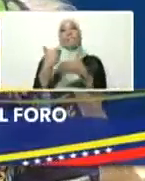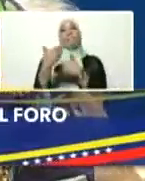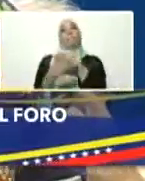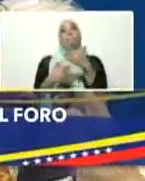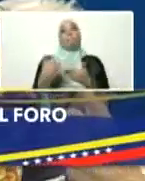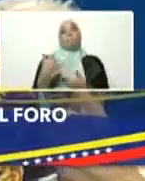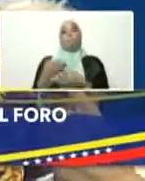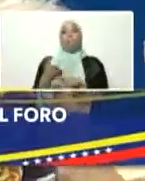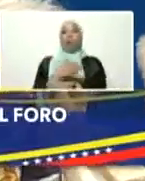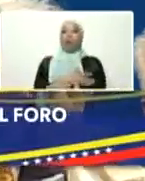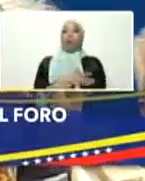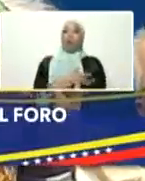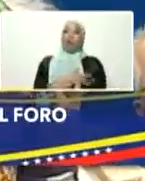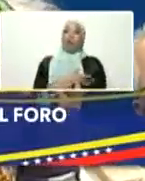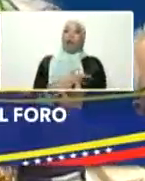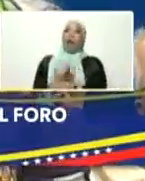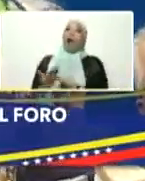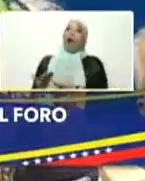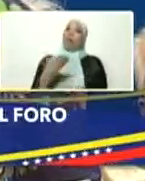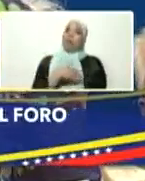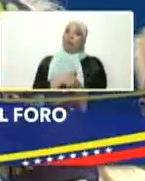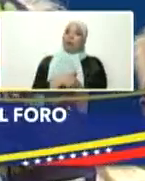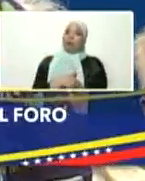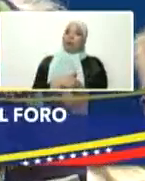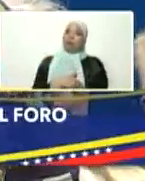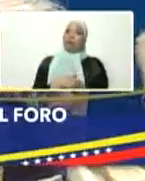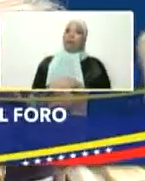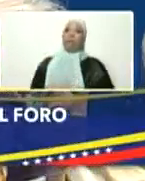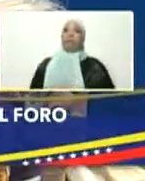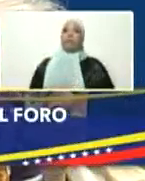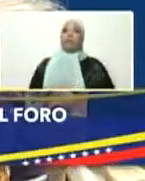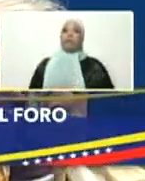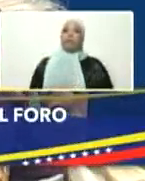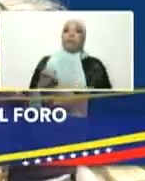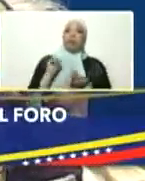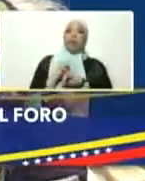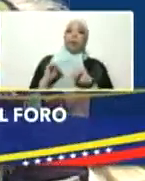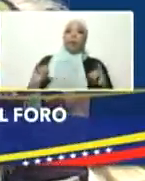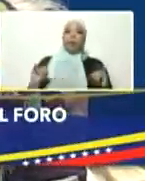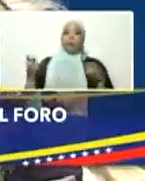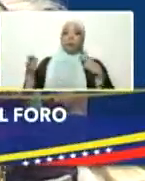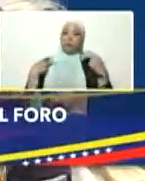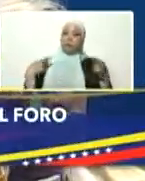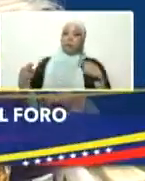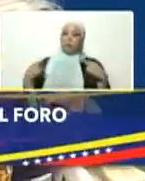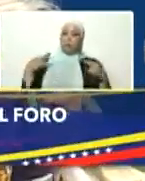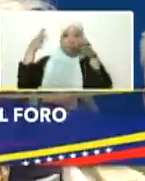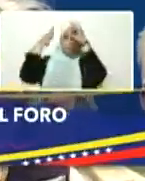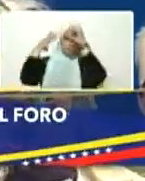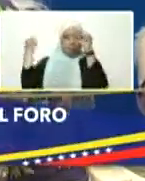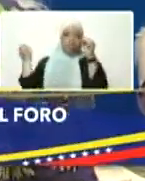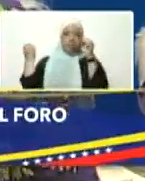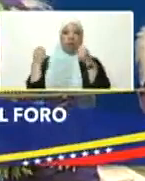como intentaron hacerlo en el pasado, cerrando las relaciones diplomáticas